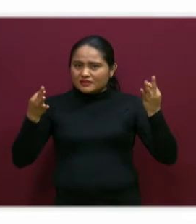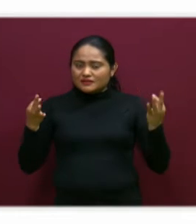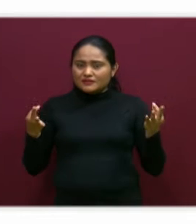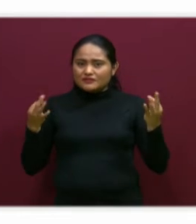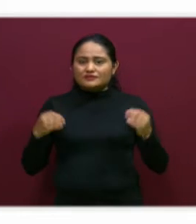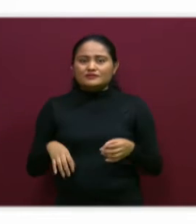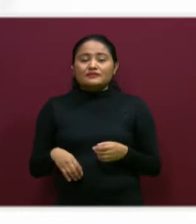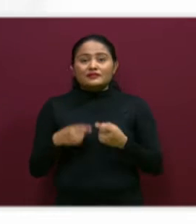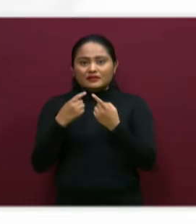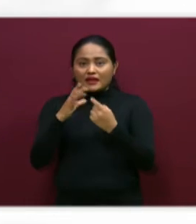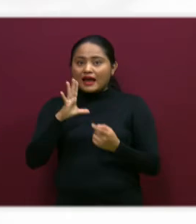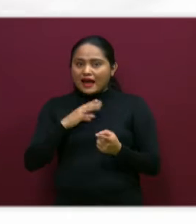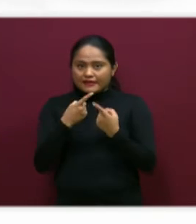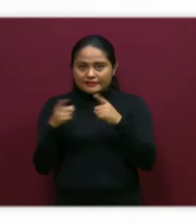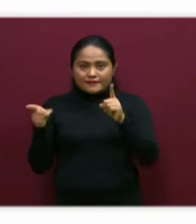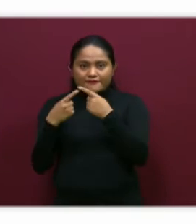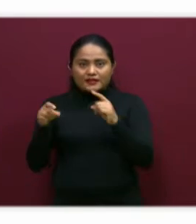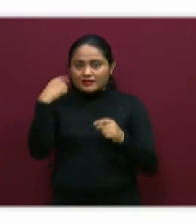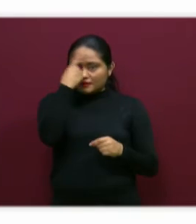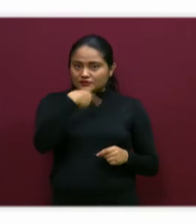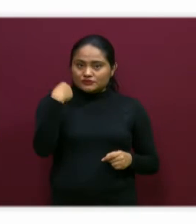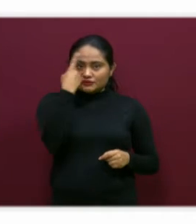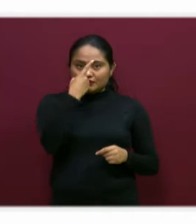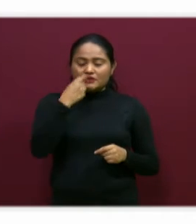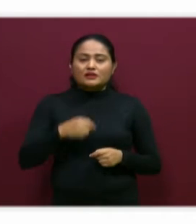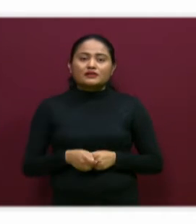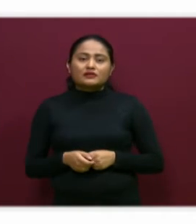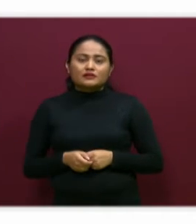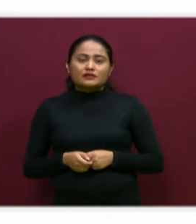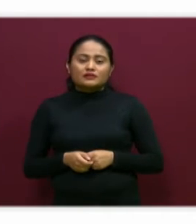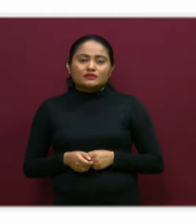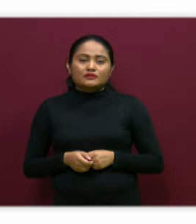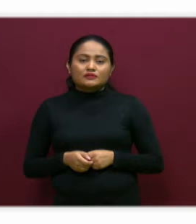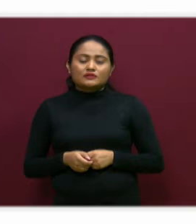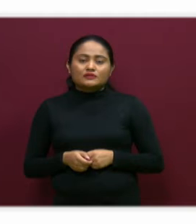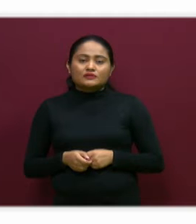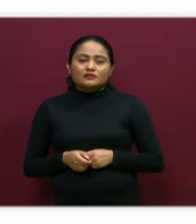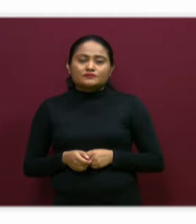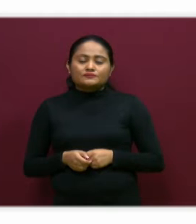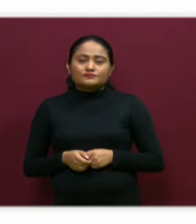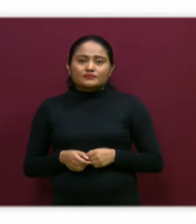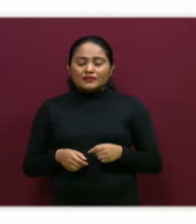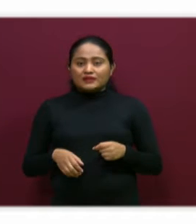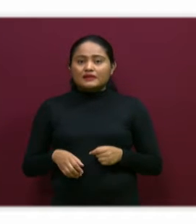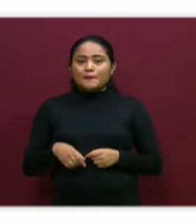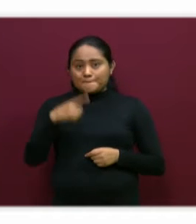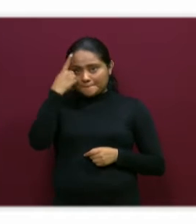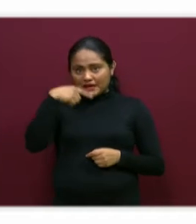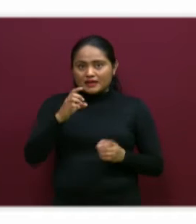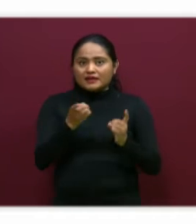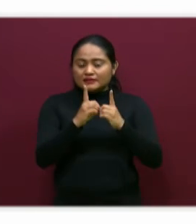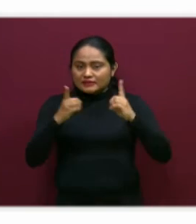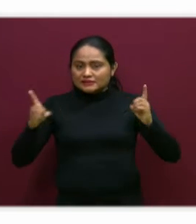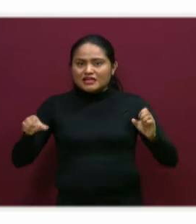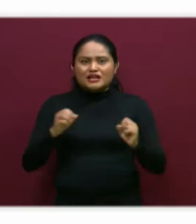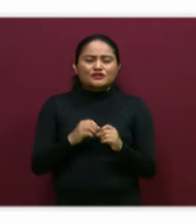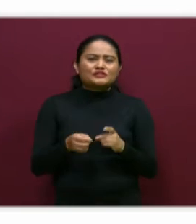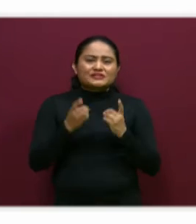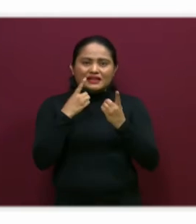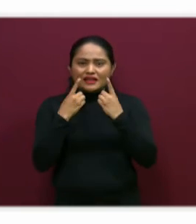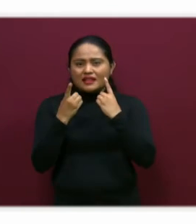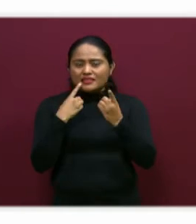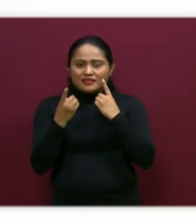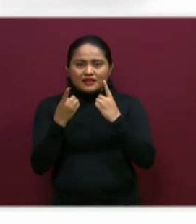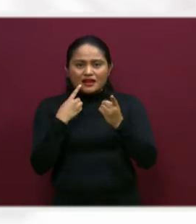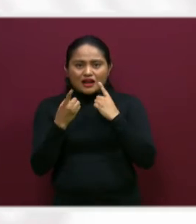horarios y está destinado en cómo favorecer y poder desarrollar la capacidad de diálogo como herramienta